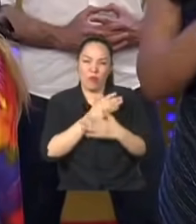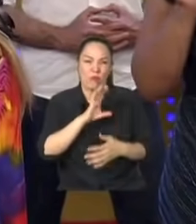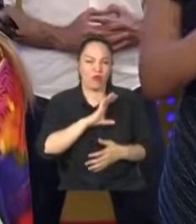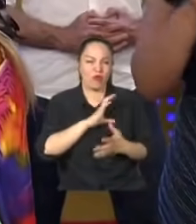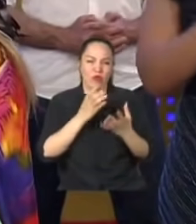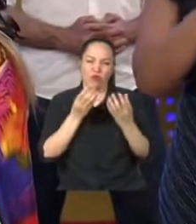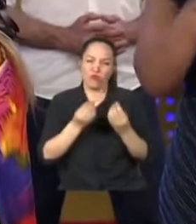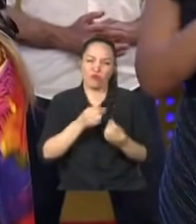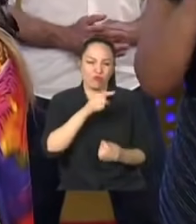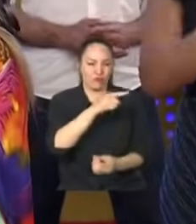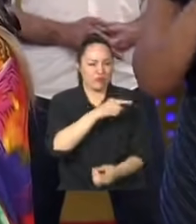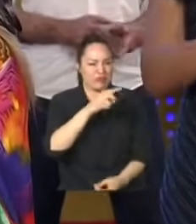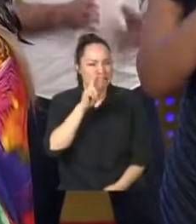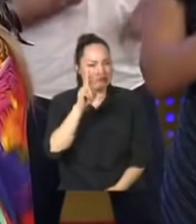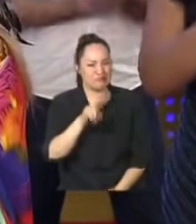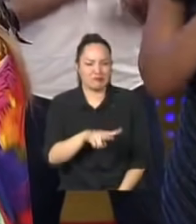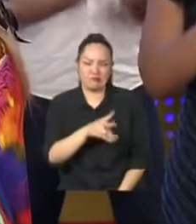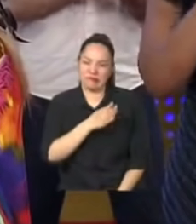un angelote bien grande.